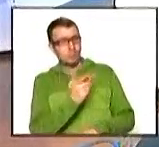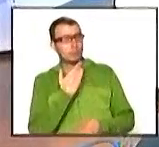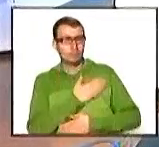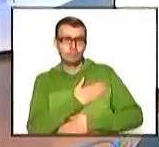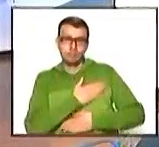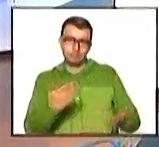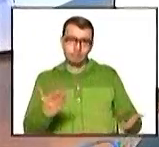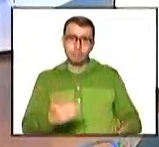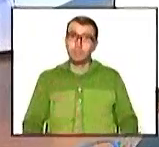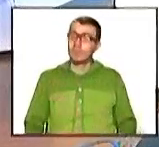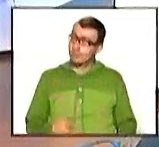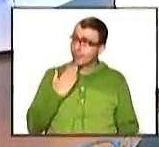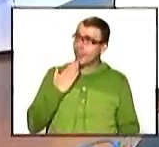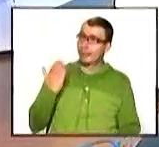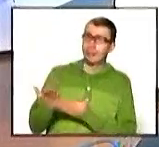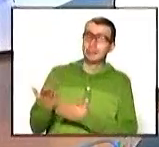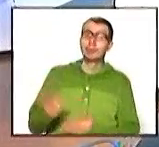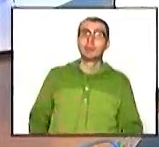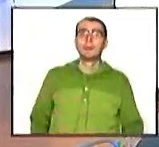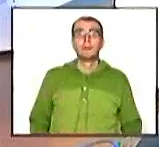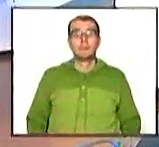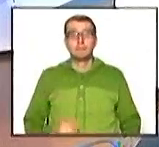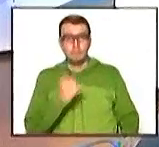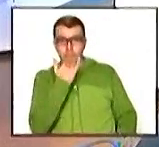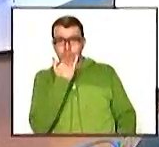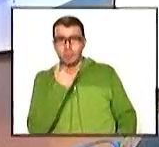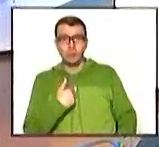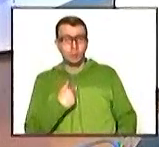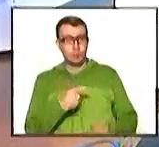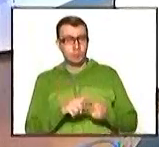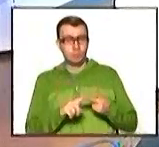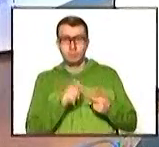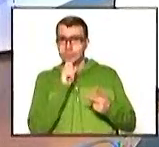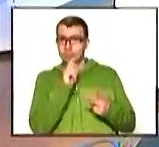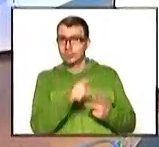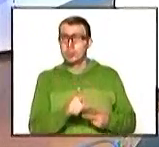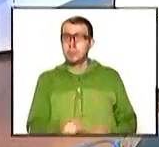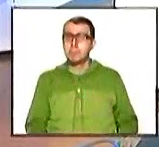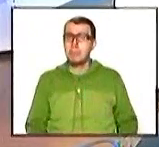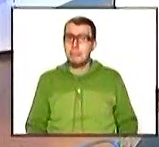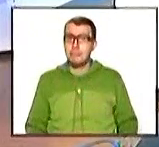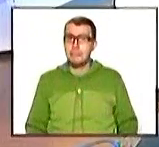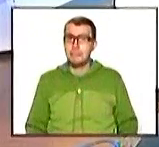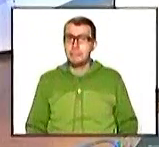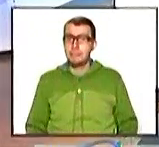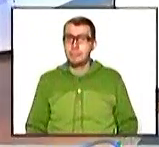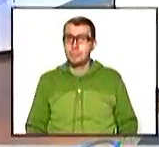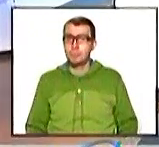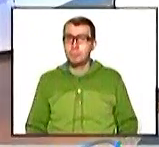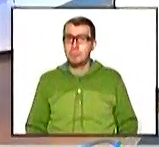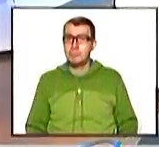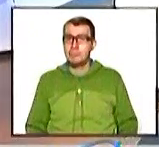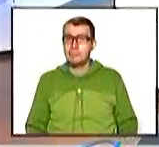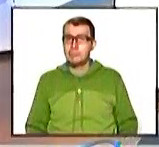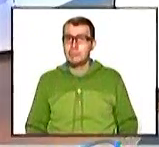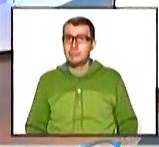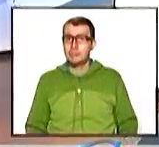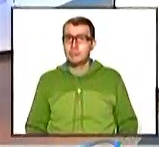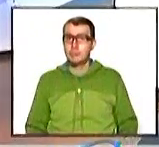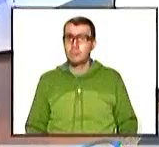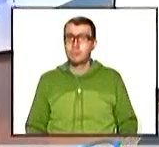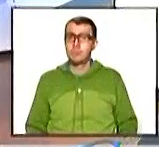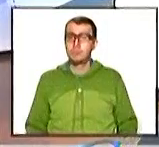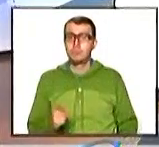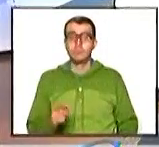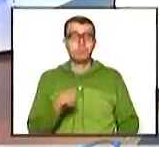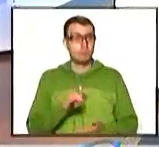Gracias. Doctor, le voy a hacer unas preguntitas. Yo quiero saber si las hemorroides es de convivir con el problema o se